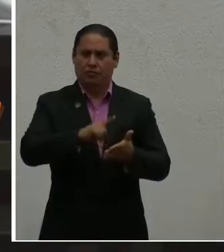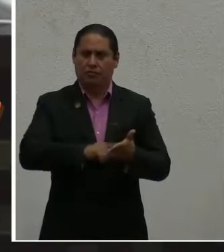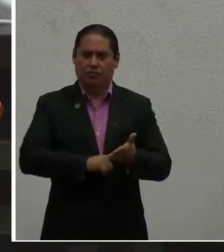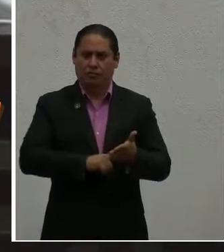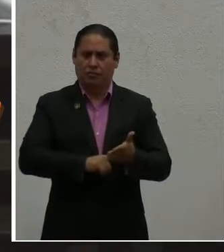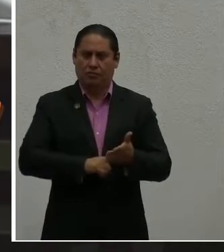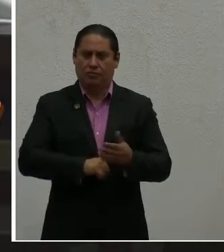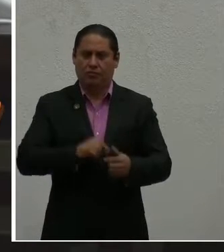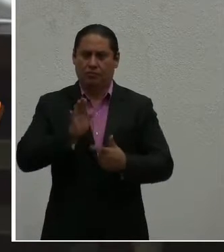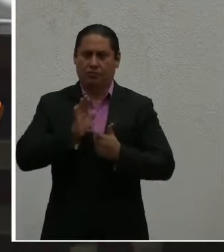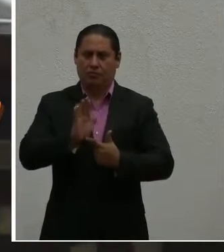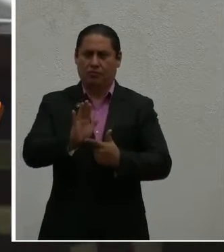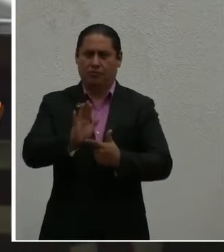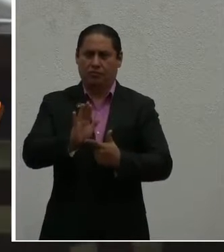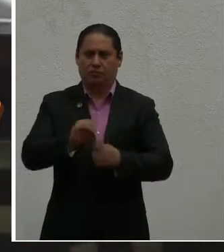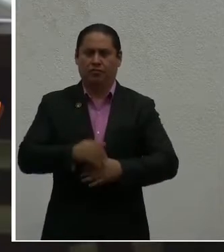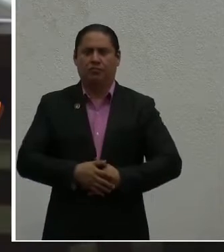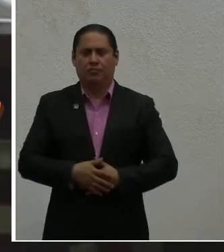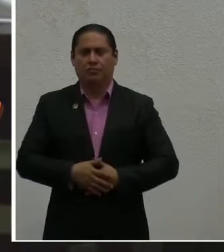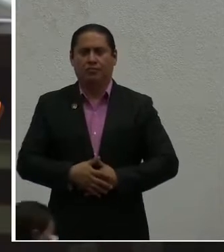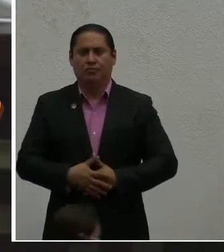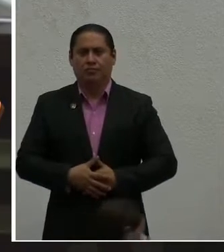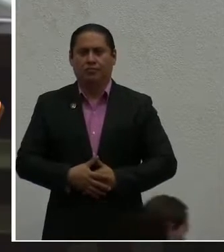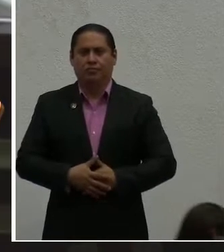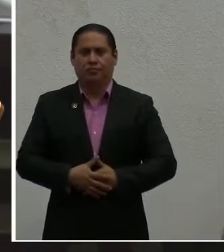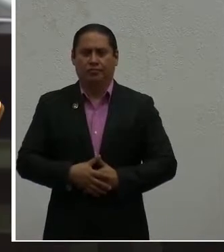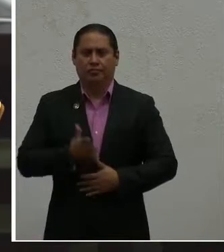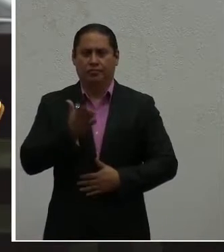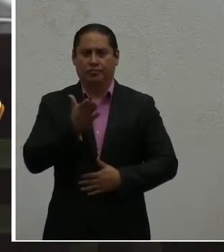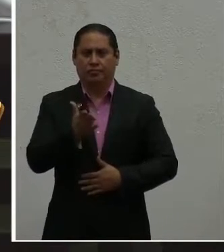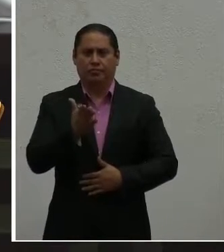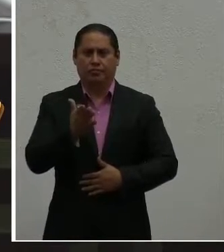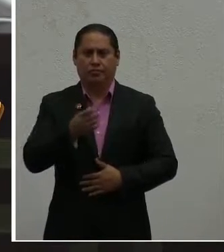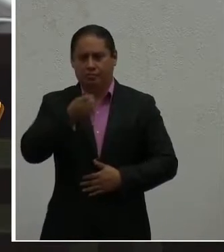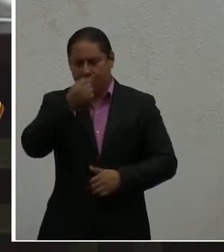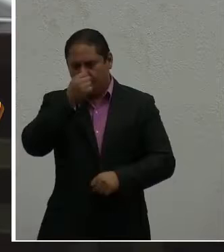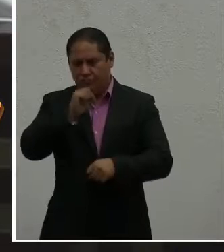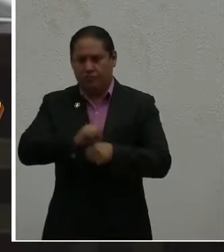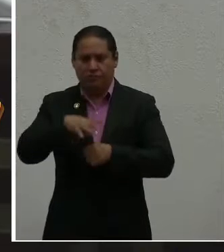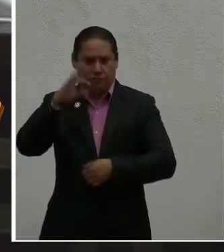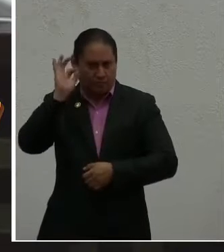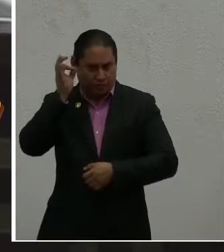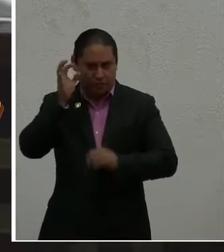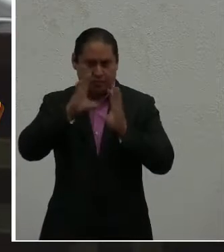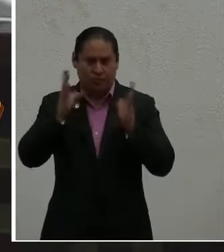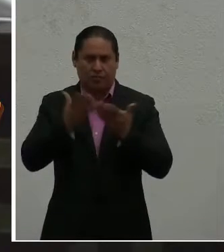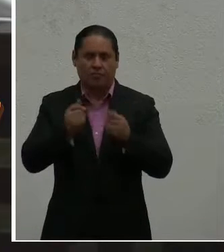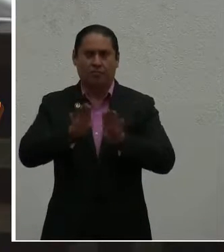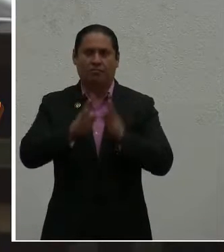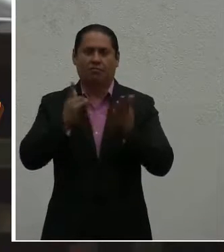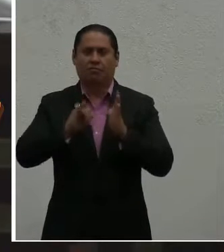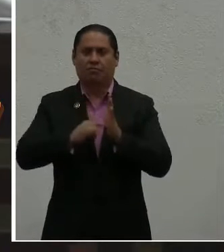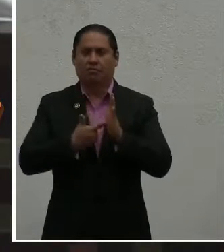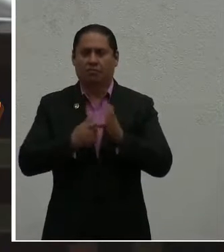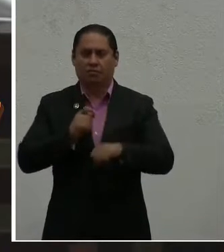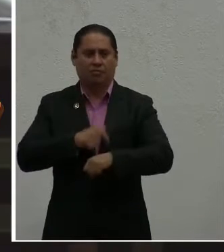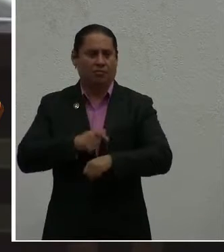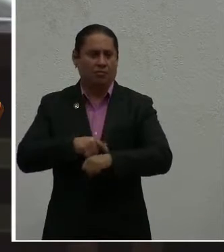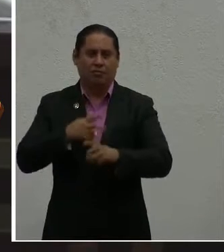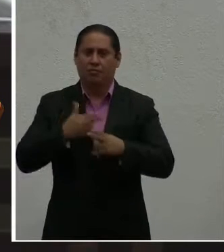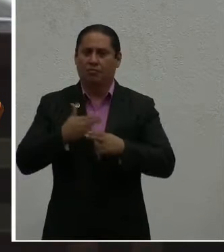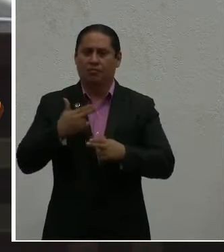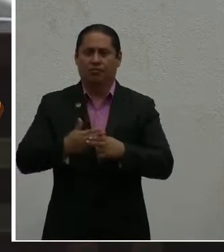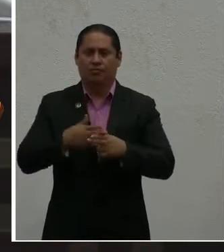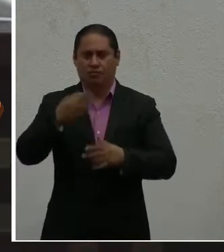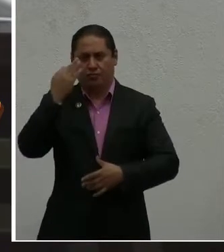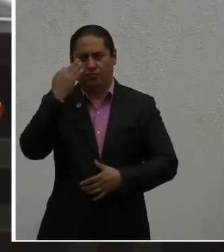el dictamen presentado. Por lo que solicito a la Secretaría de Servicios Parlamentarios, abre el sistema electrónico hasta